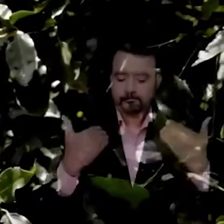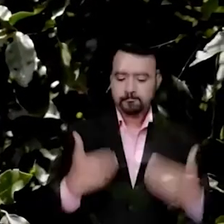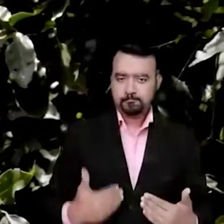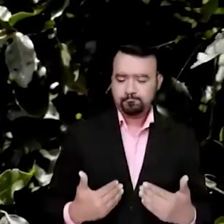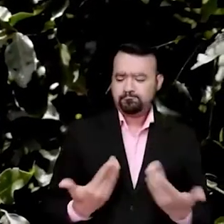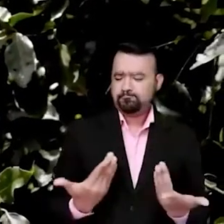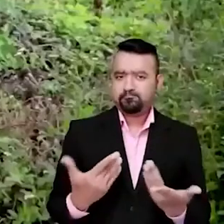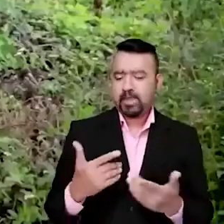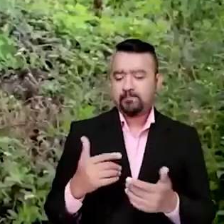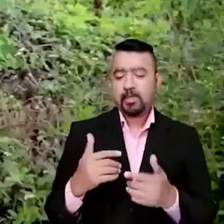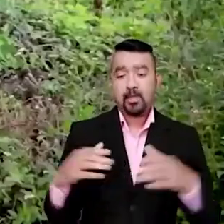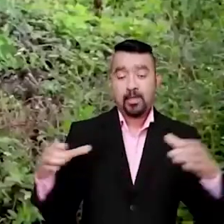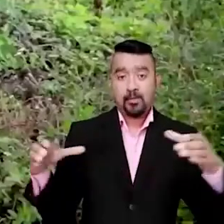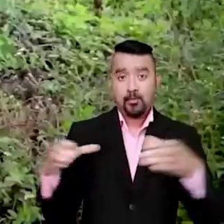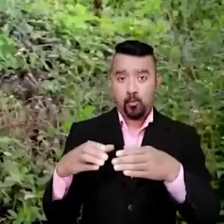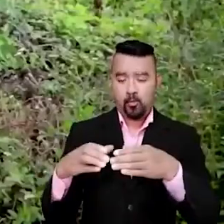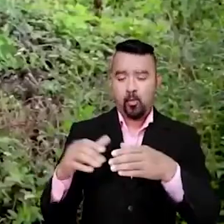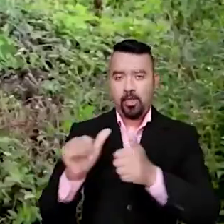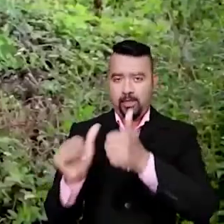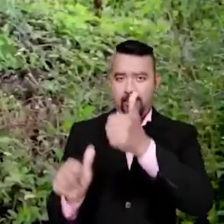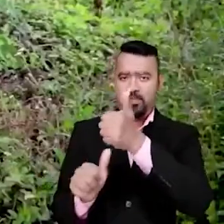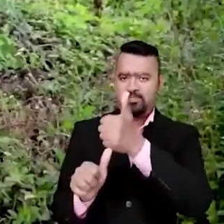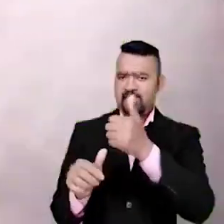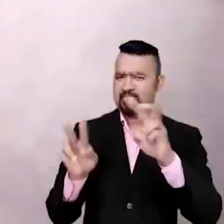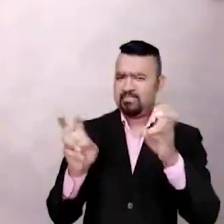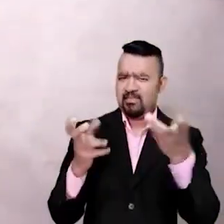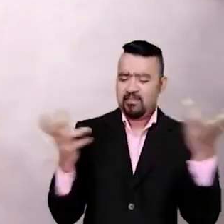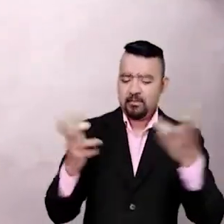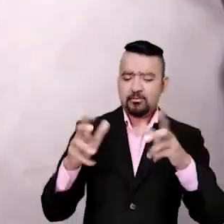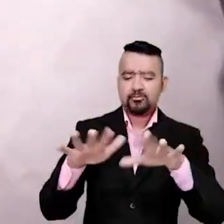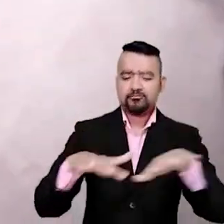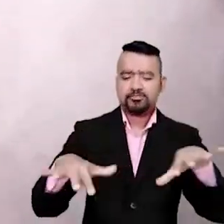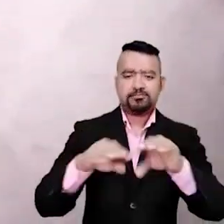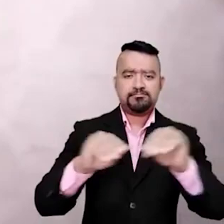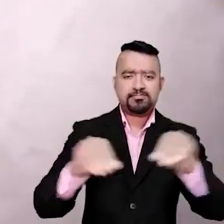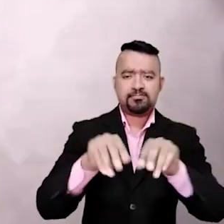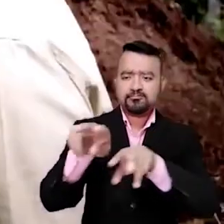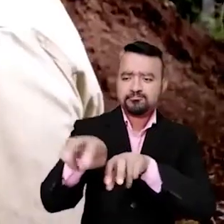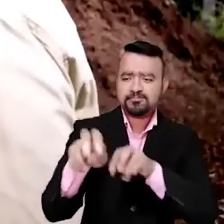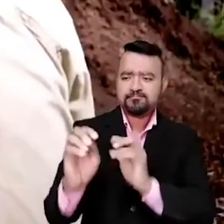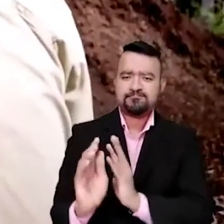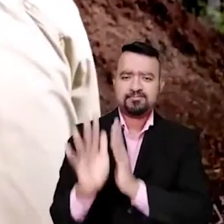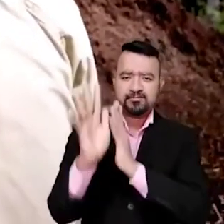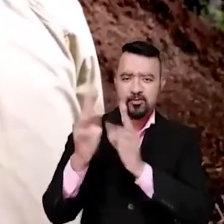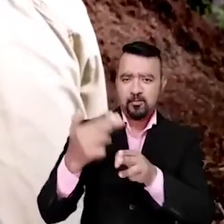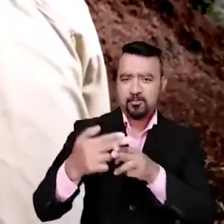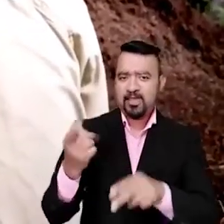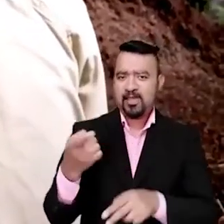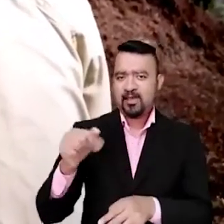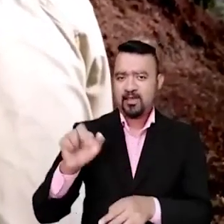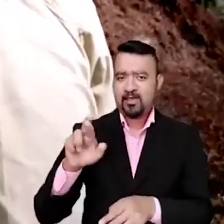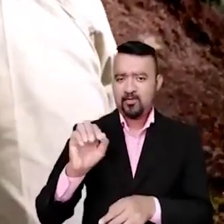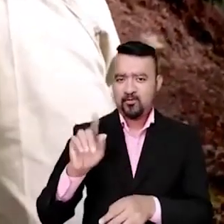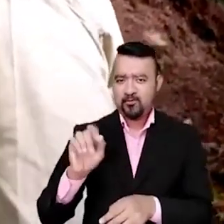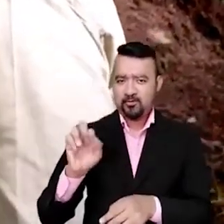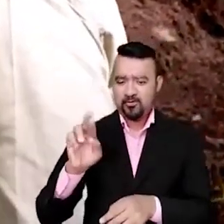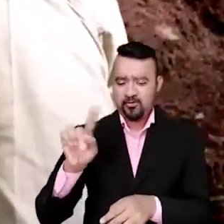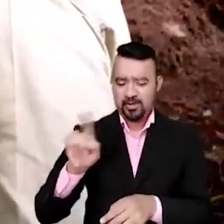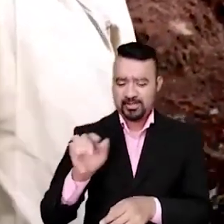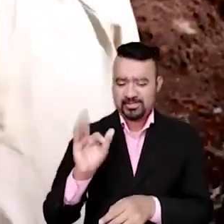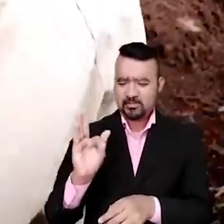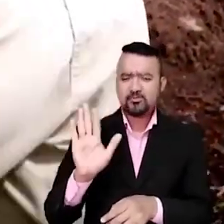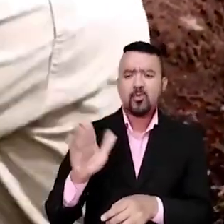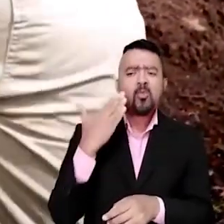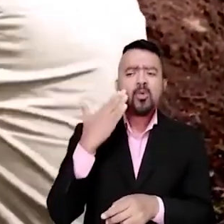Soy gerente y fundador de la empresa Soluciones Agroforest, una empresa fundada en noviembre del